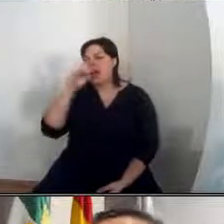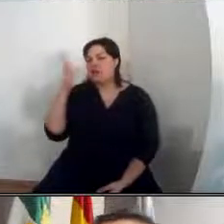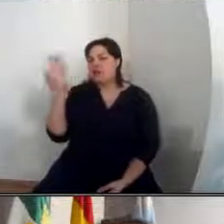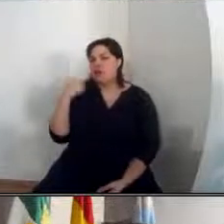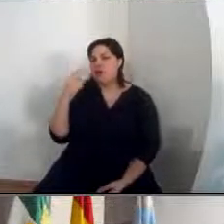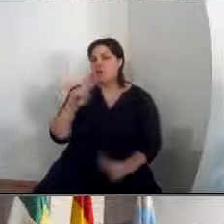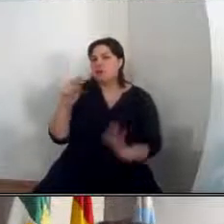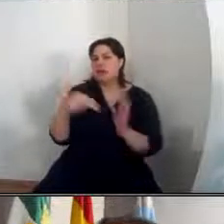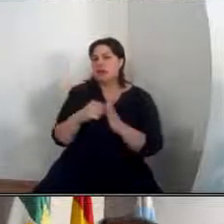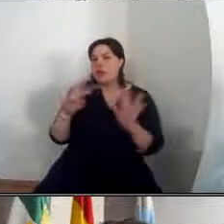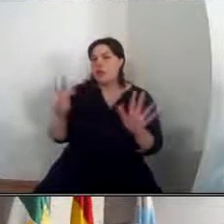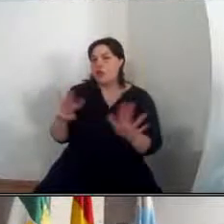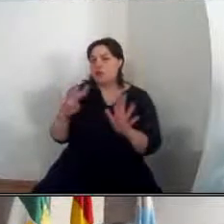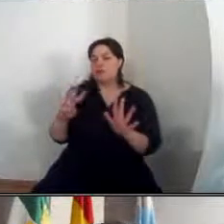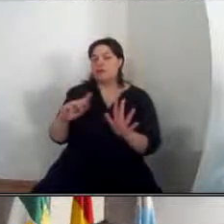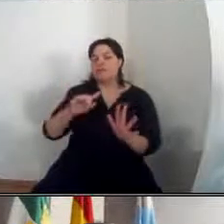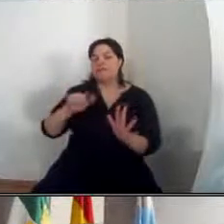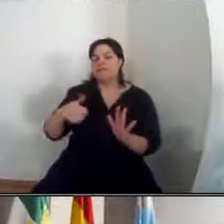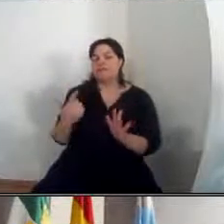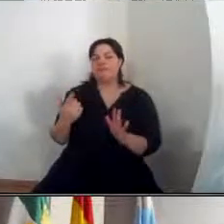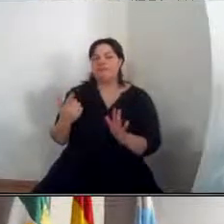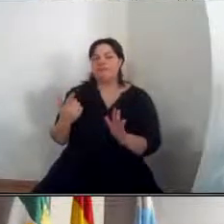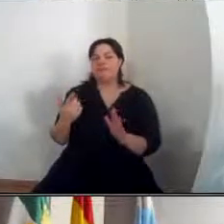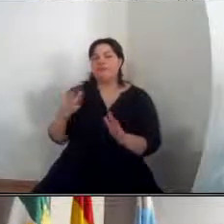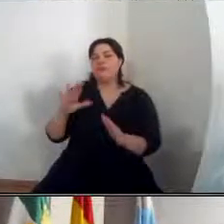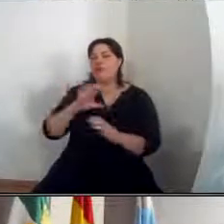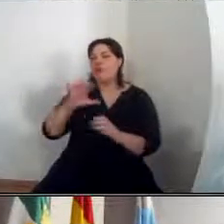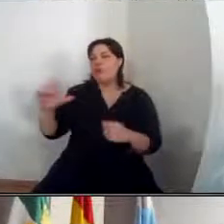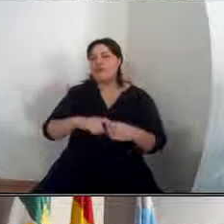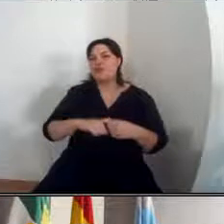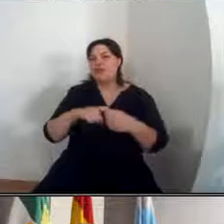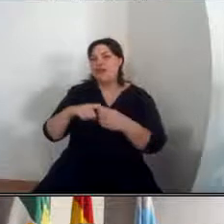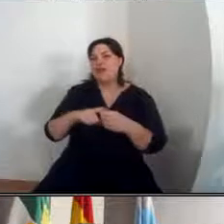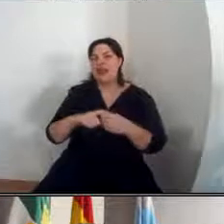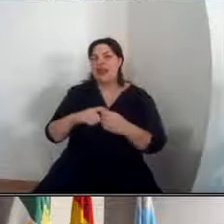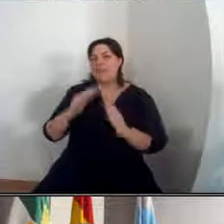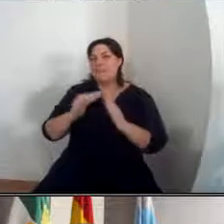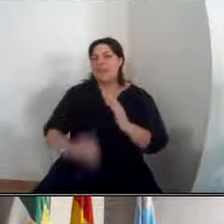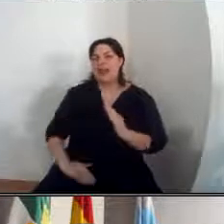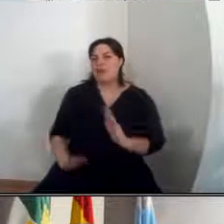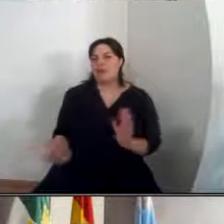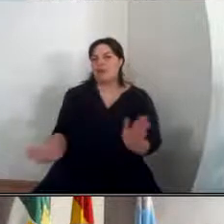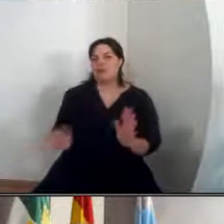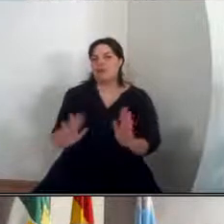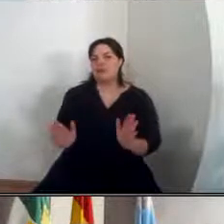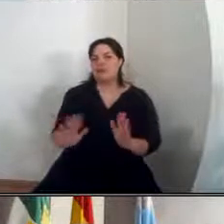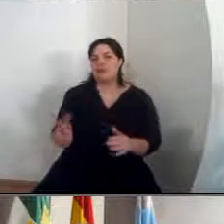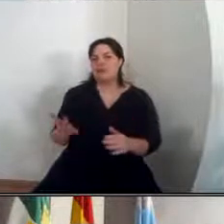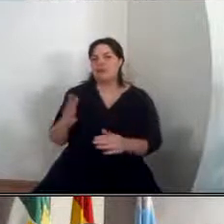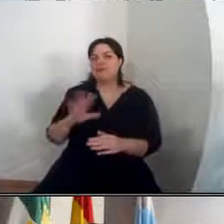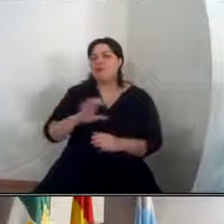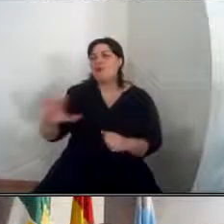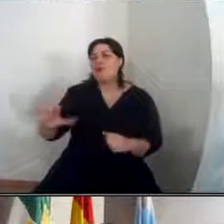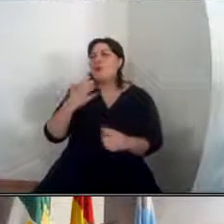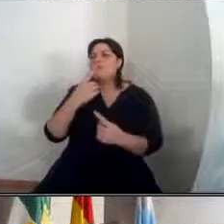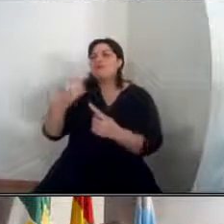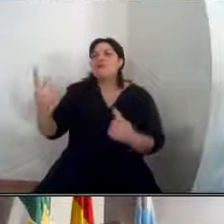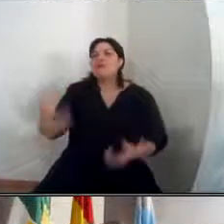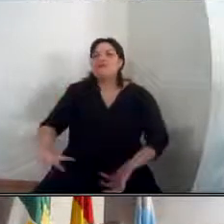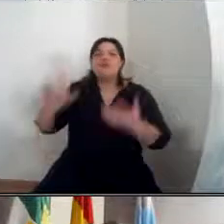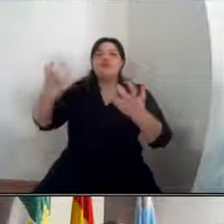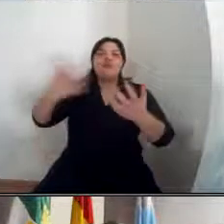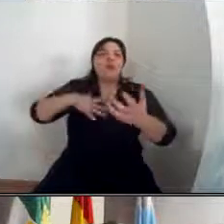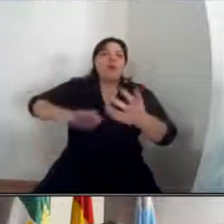2008 vimos la Europa más insolidaria, la Europa del sálvese quien pueda,